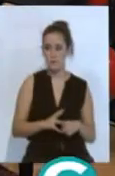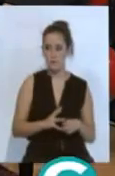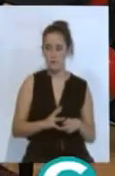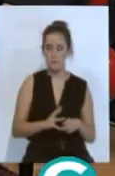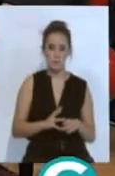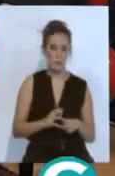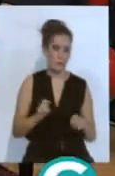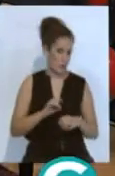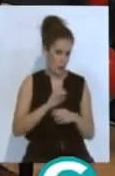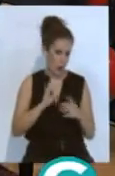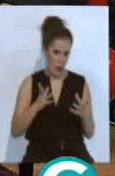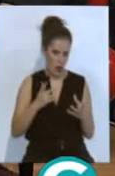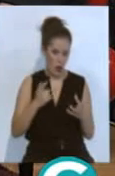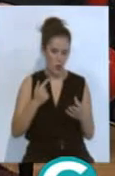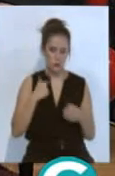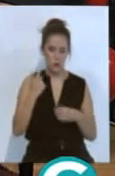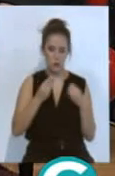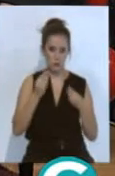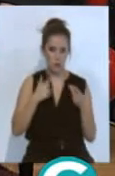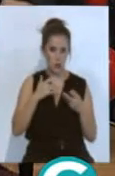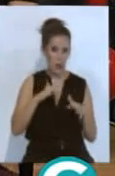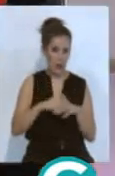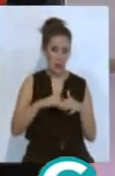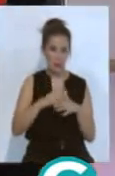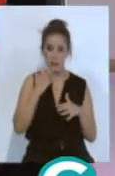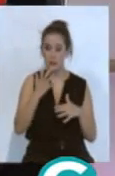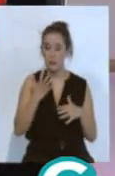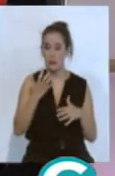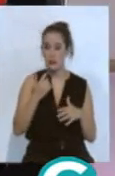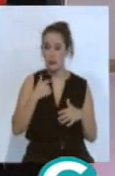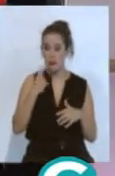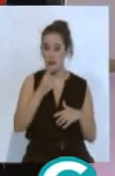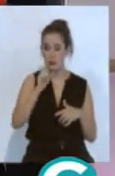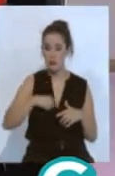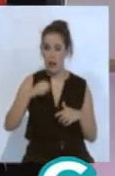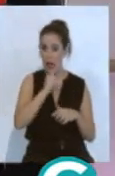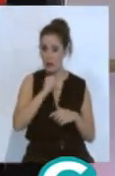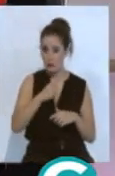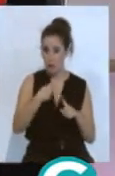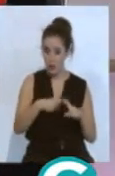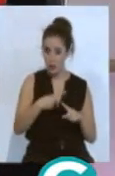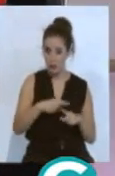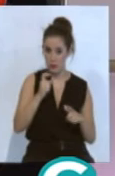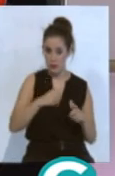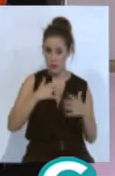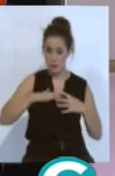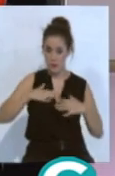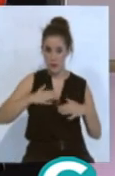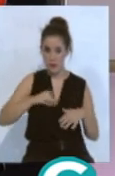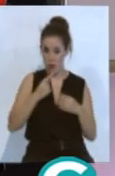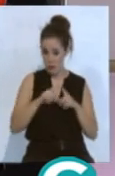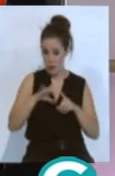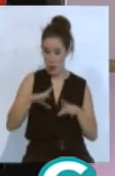claro de que lo que yo puse en las redes, digo, mientras que alguien cante tus cosas, mientras que alguien se vista como te vestías,